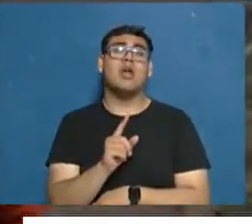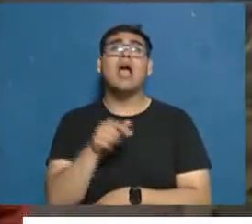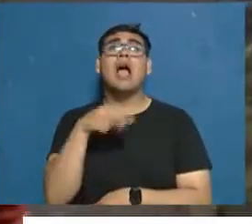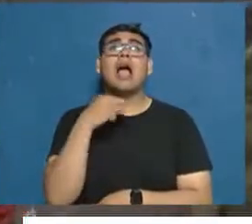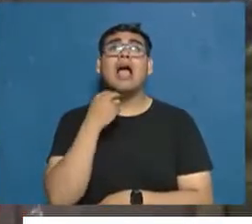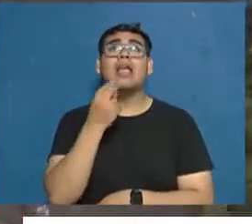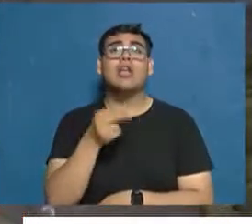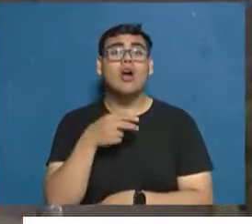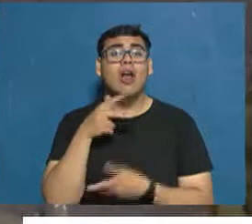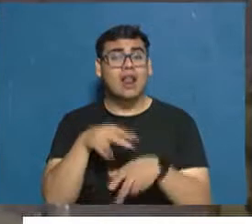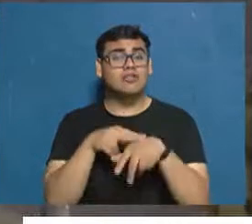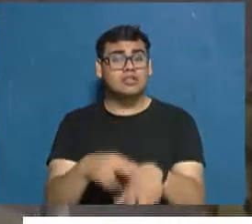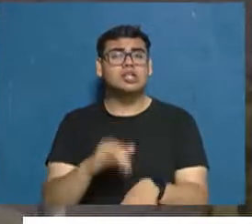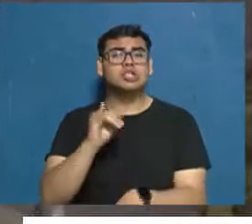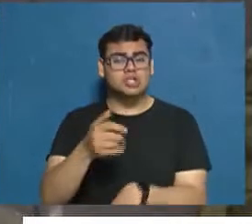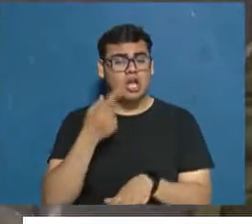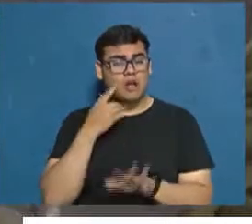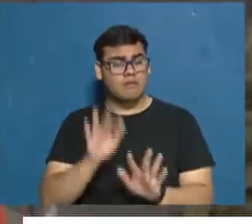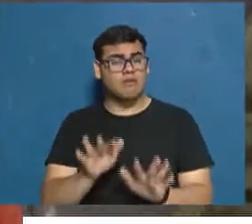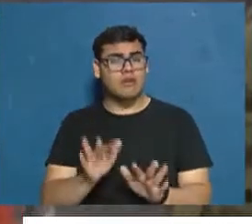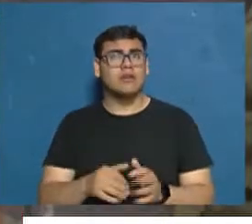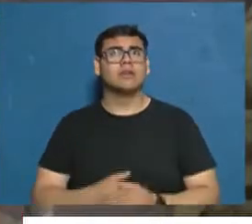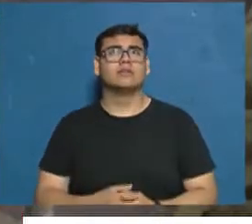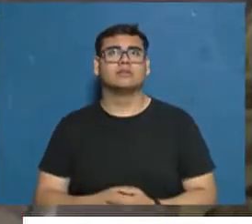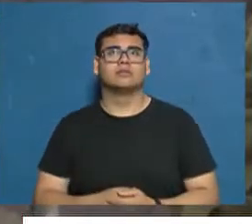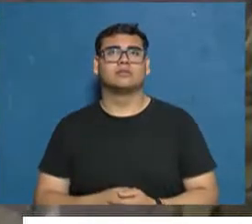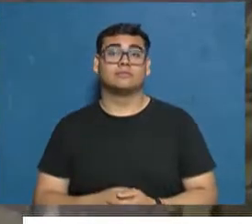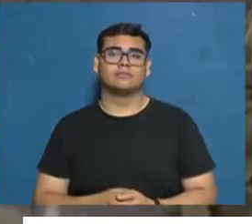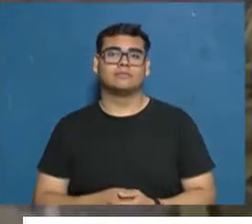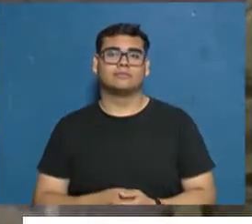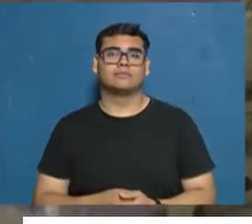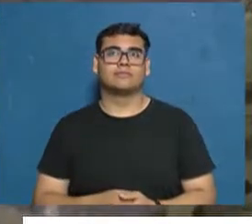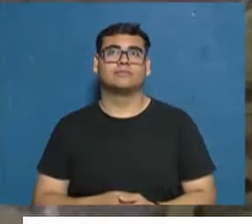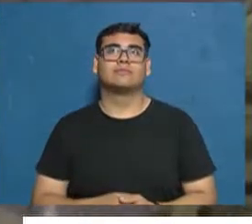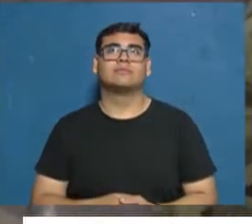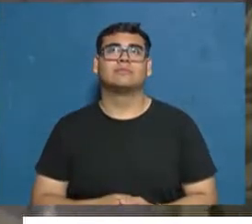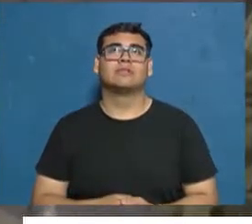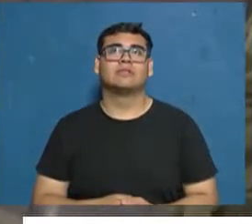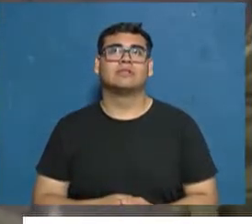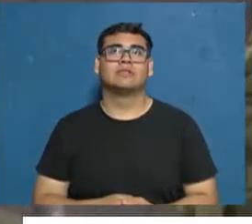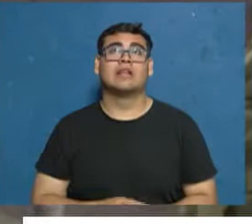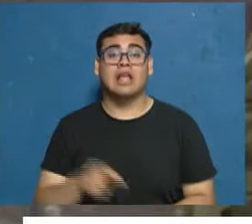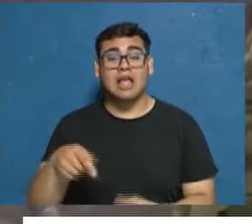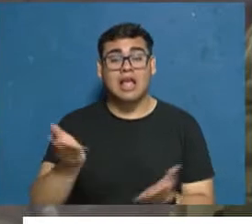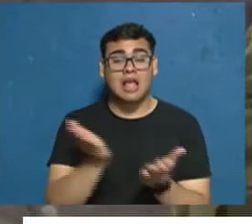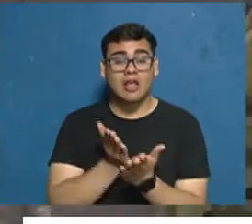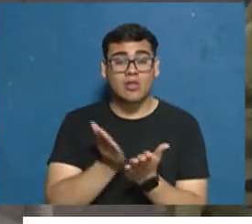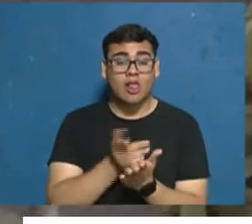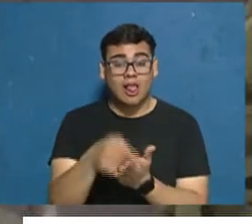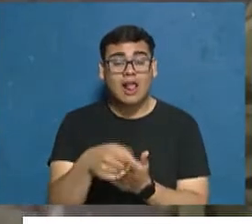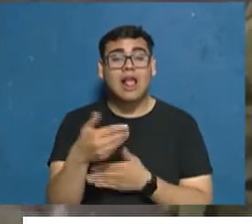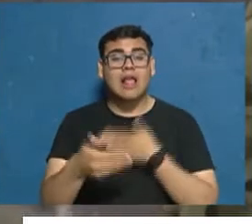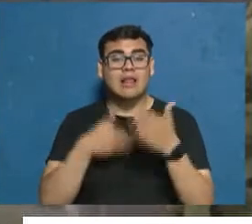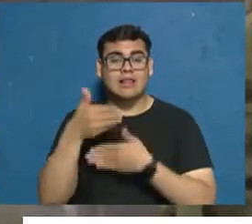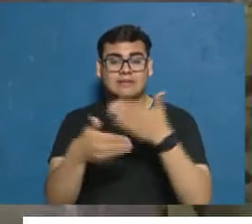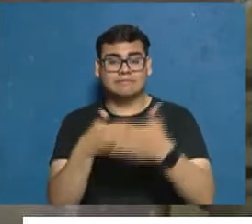hijo también? Por supuesto que sí, sí, realmente sí. Bueno, las posibilidades de los hijos que estudien acá, que progrese el